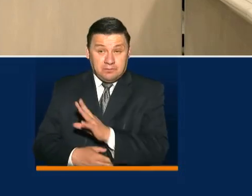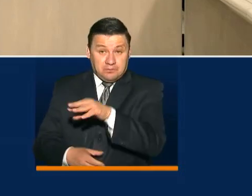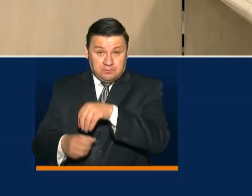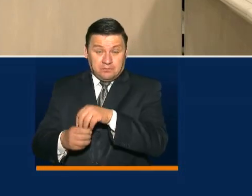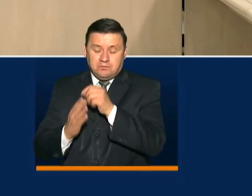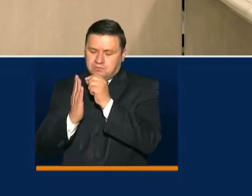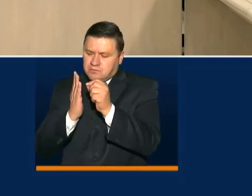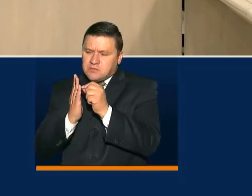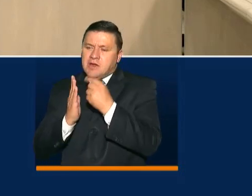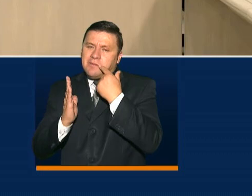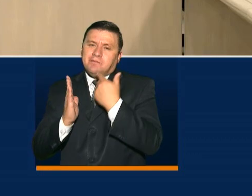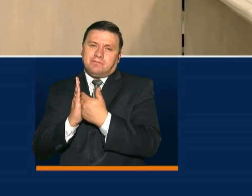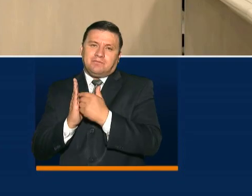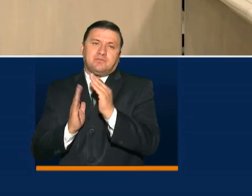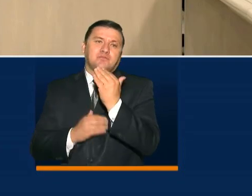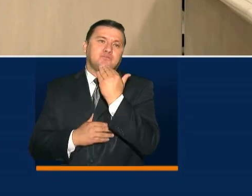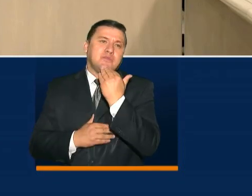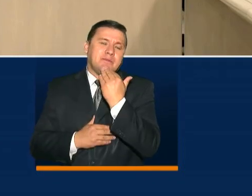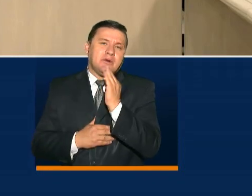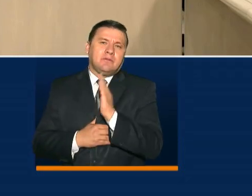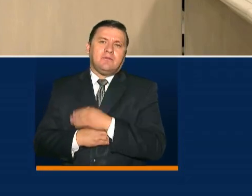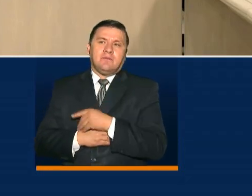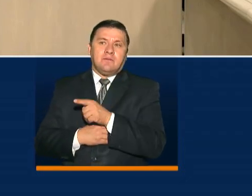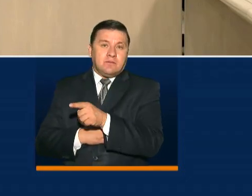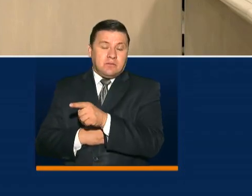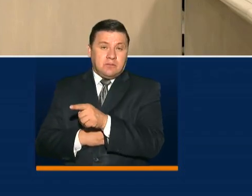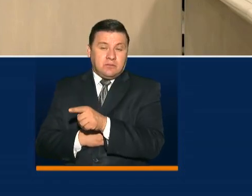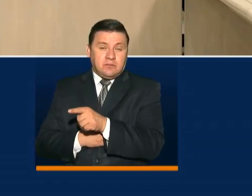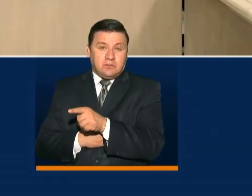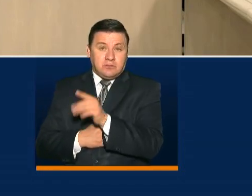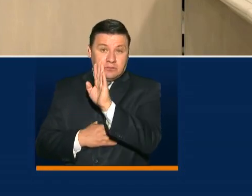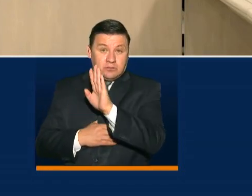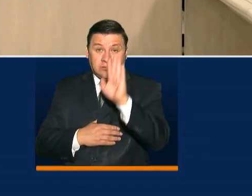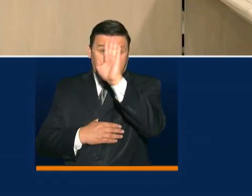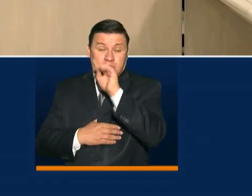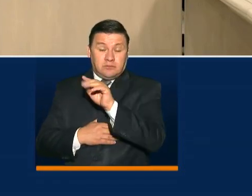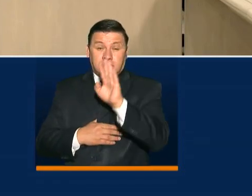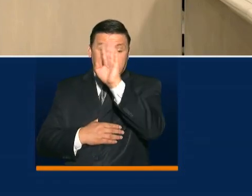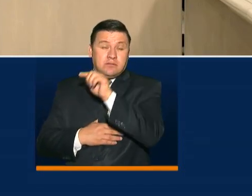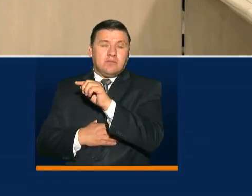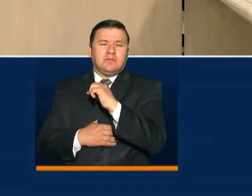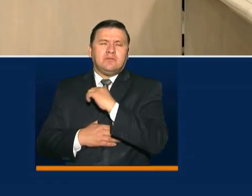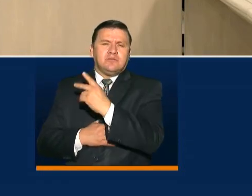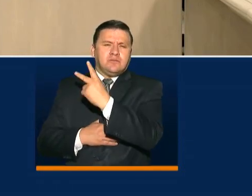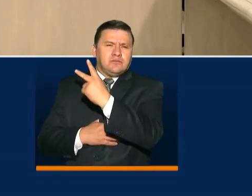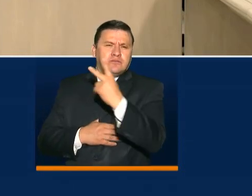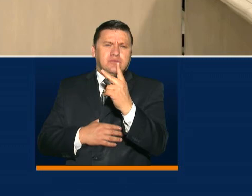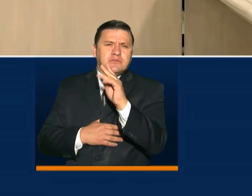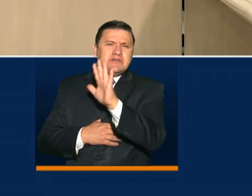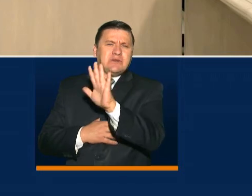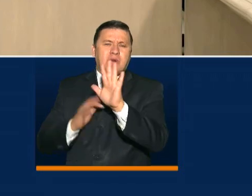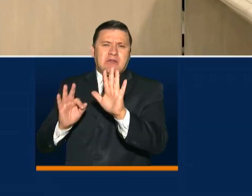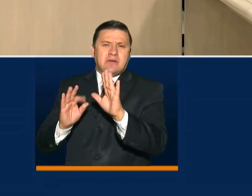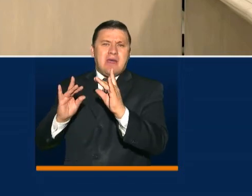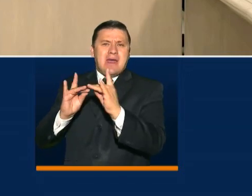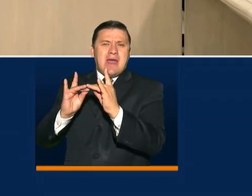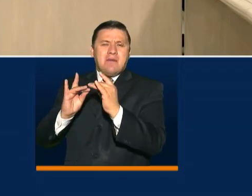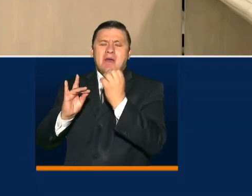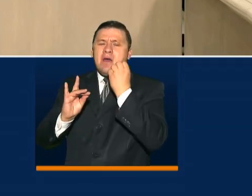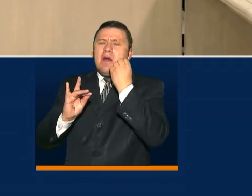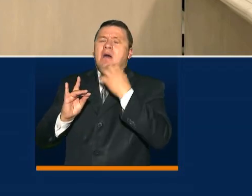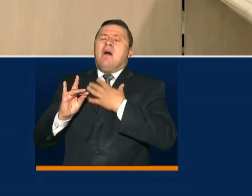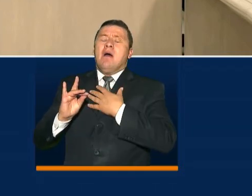eso pudimos evidenciar que, por ejemplo, en el departamento tenemos 258 camas de cuidado